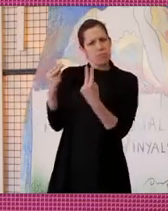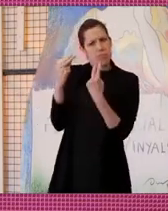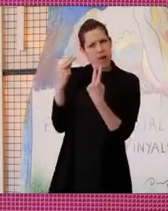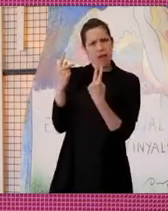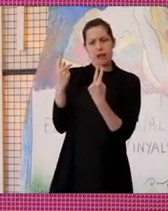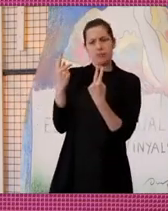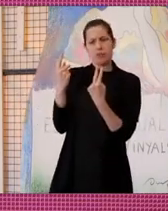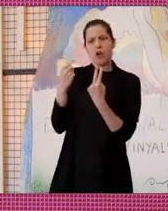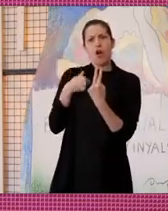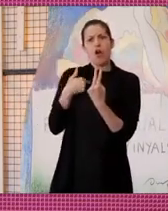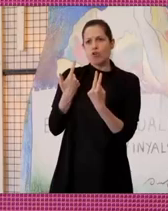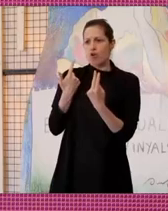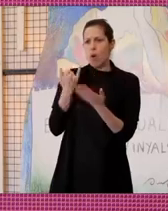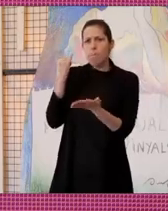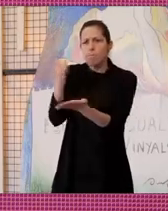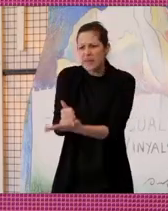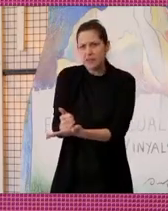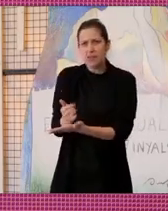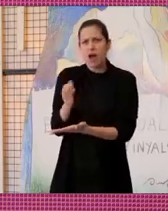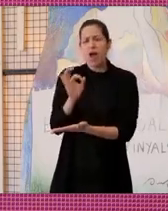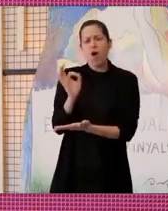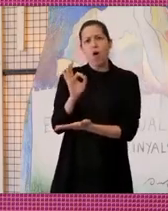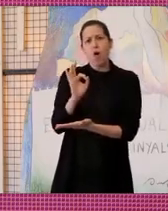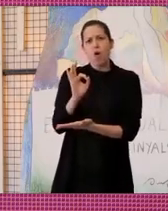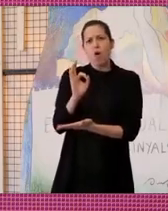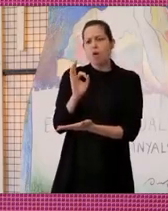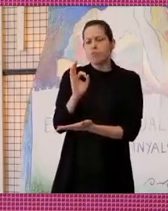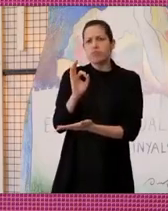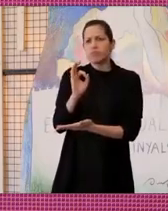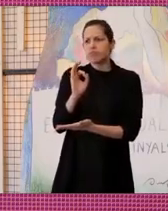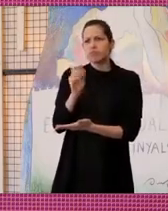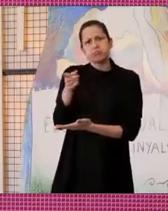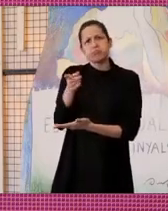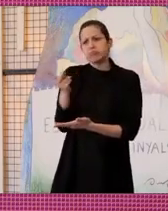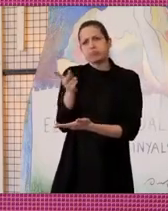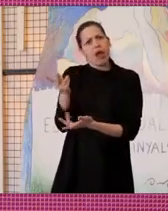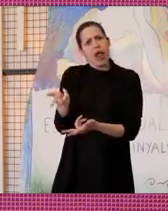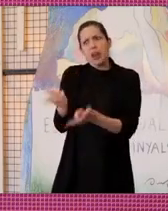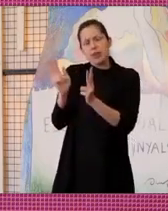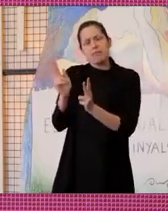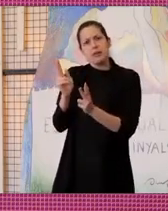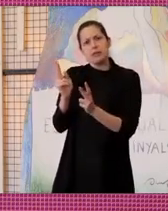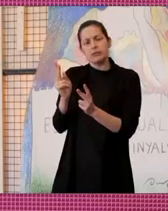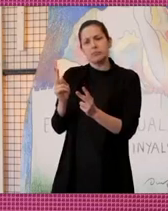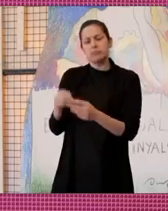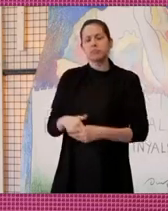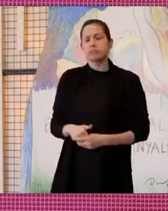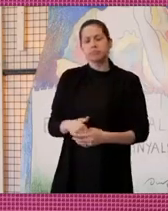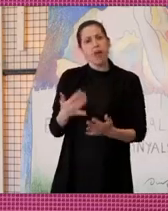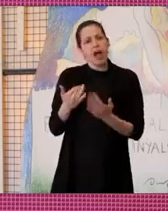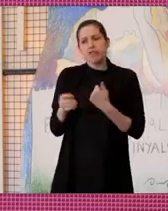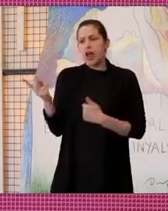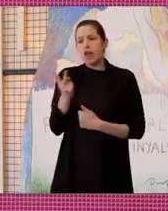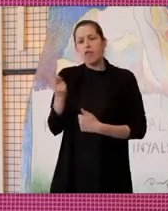sus competencias les dejaba bastante bastante campo de autoridad estaban encantados